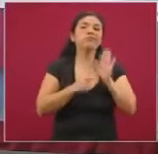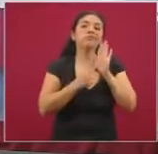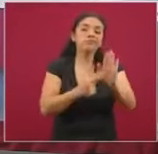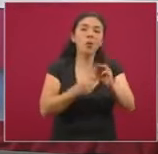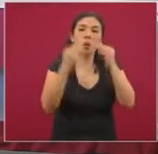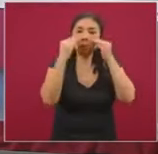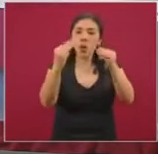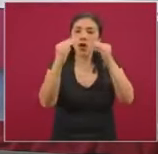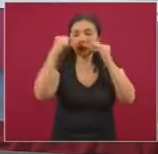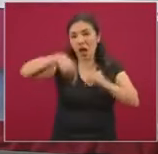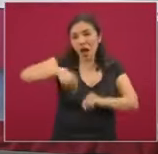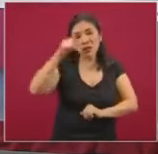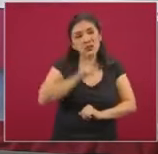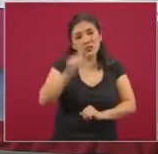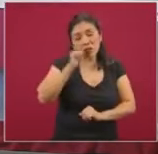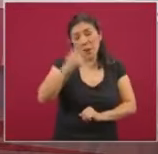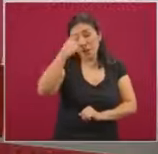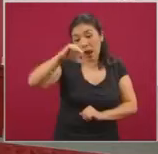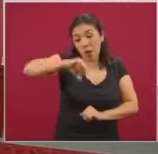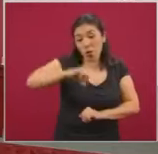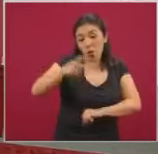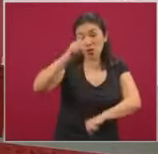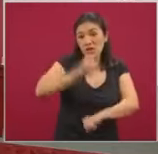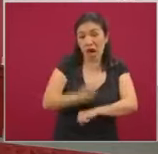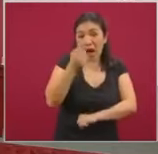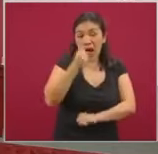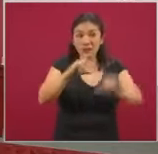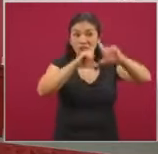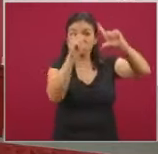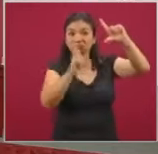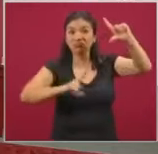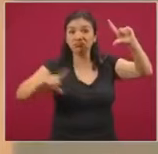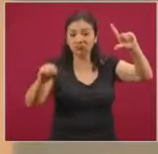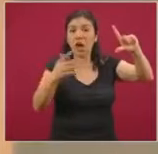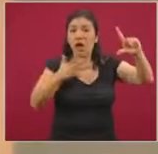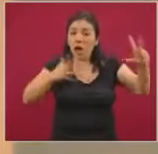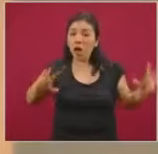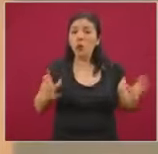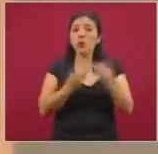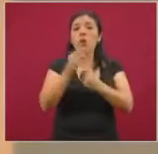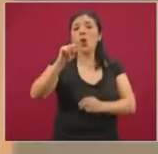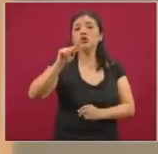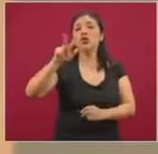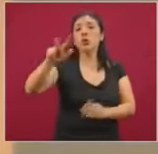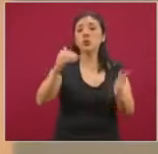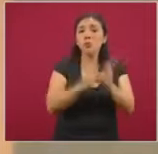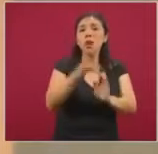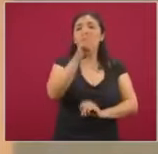venido presentando, que para el día de hoy a nivel nacional acumulan